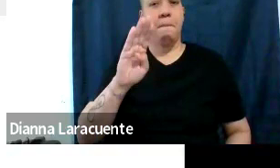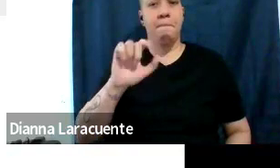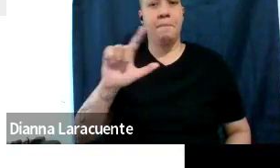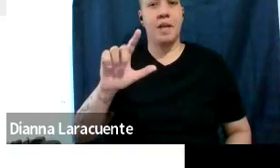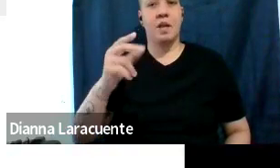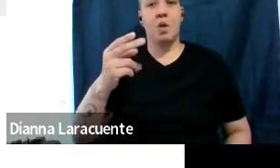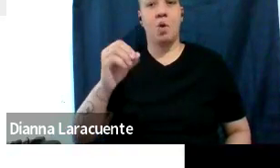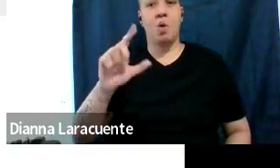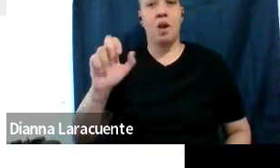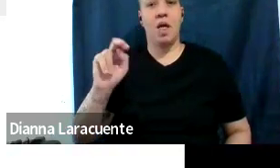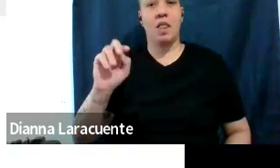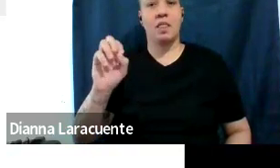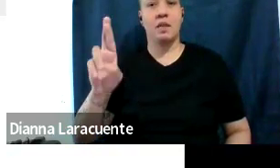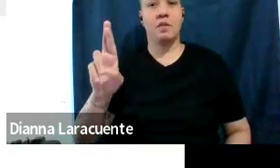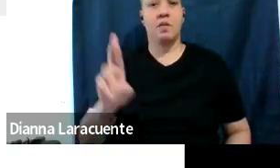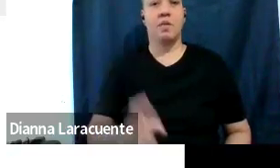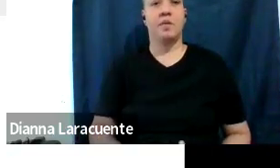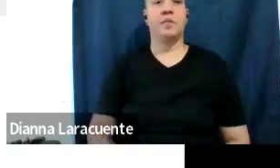dice,